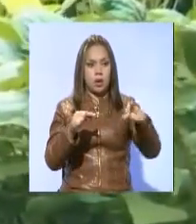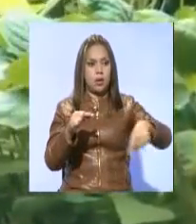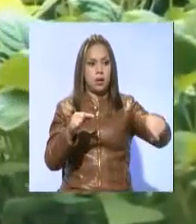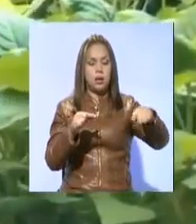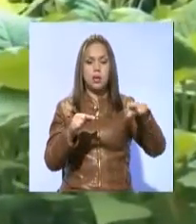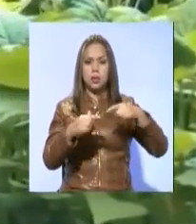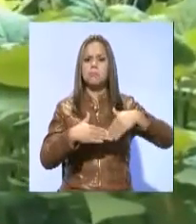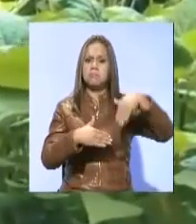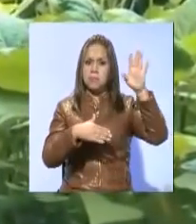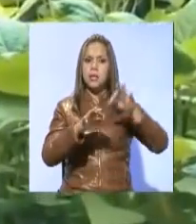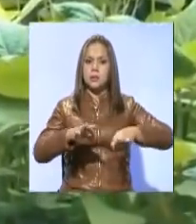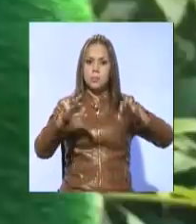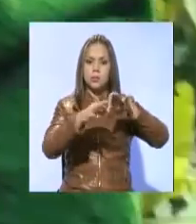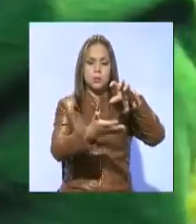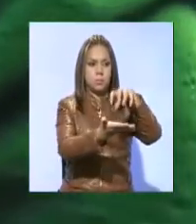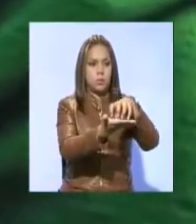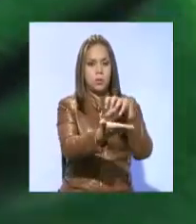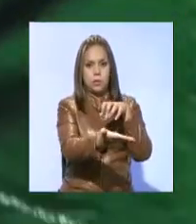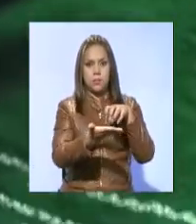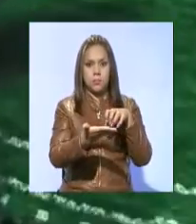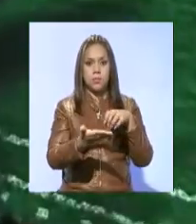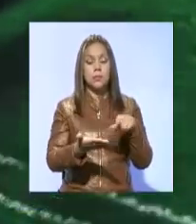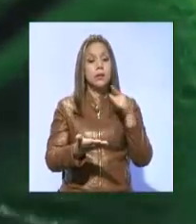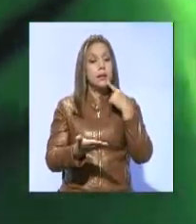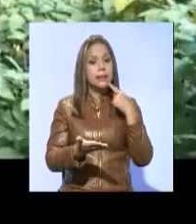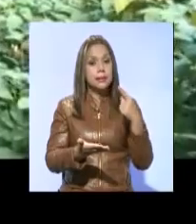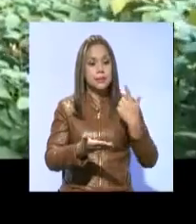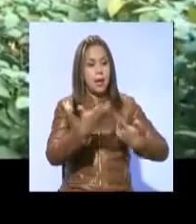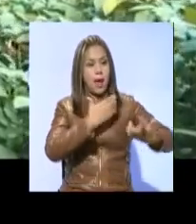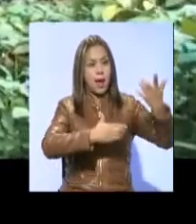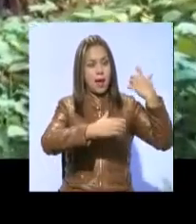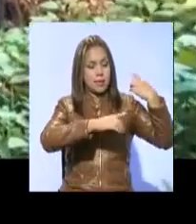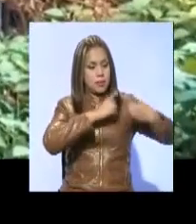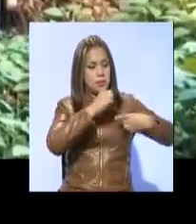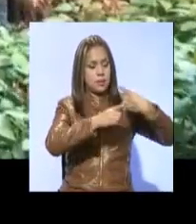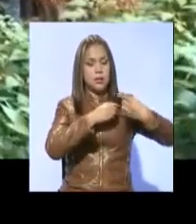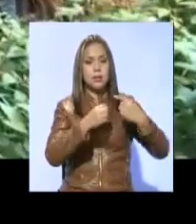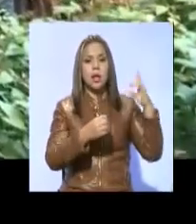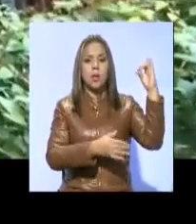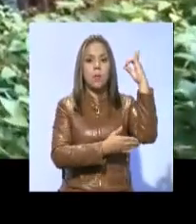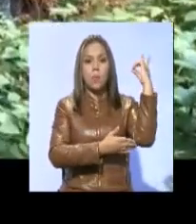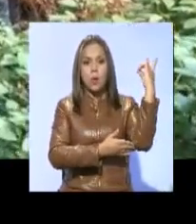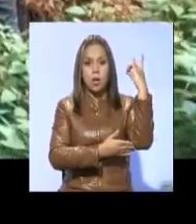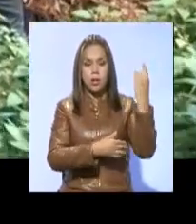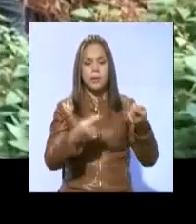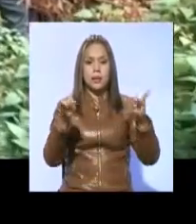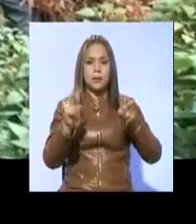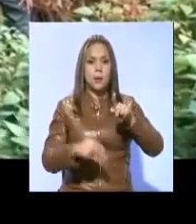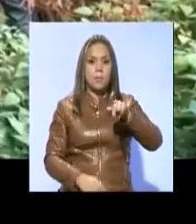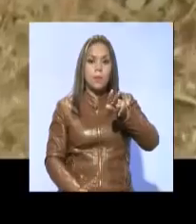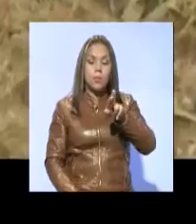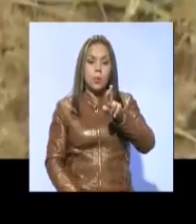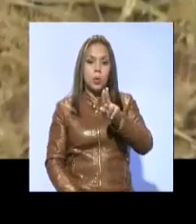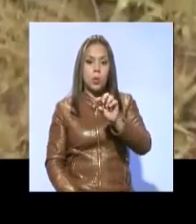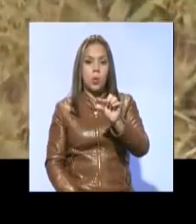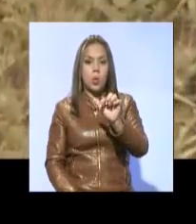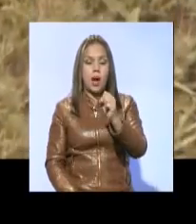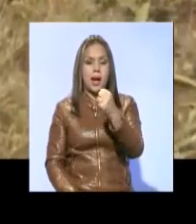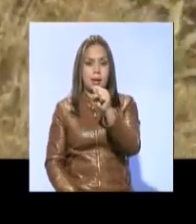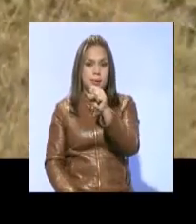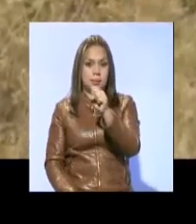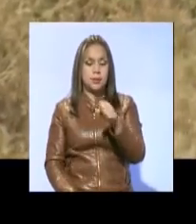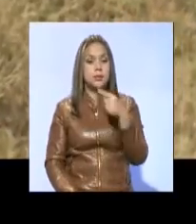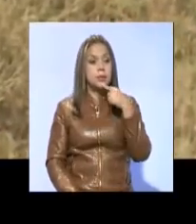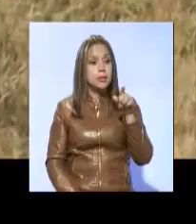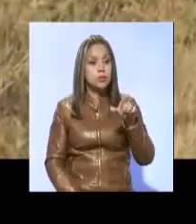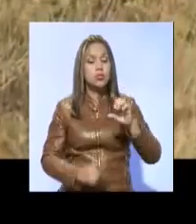más importantes de la provincia, pues sus descendientes antiguos proceden de Bolivia y también de los Puruaes. En ese sentido, como reconocimiento al